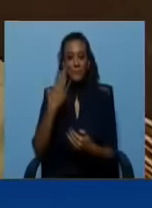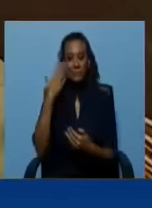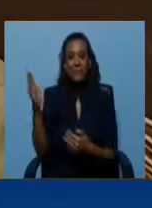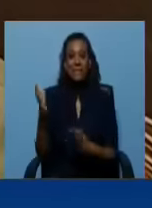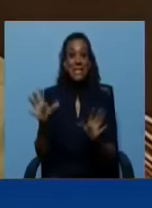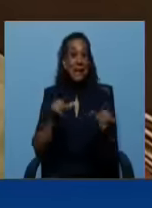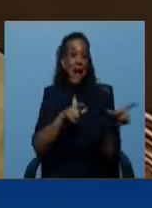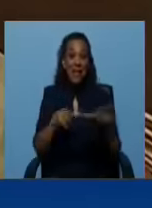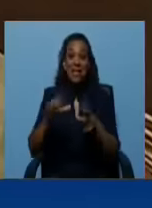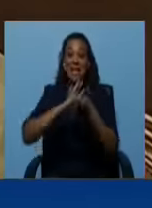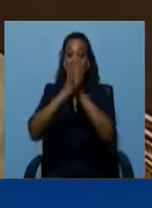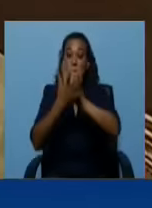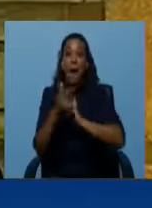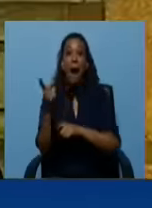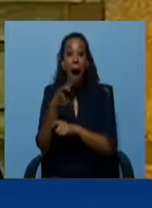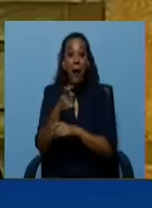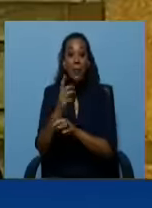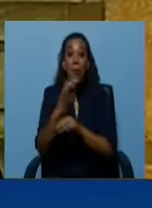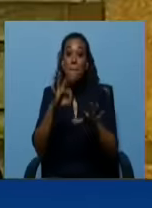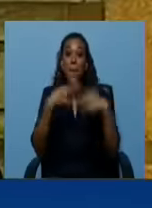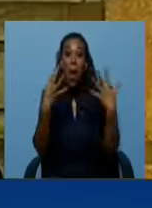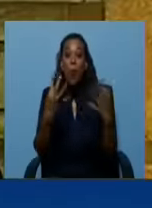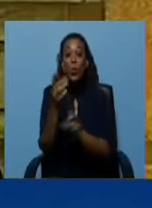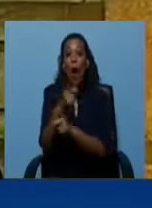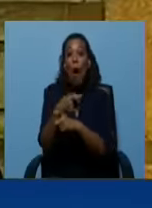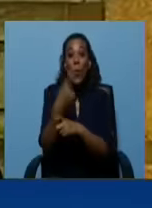Estamos ya finalizando el mes número 8.